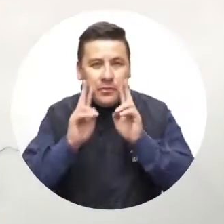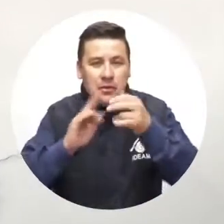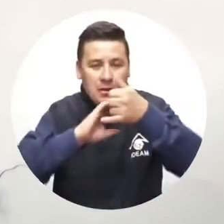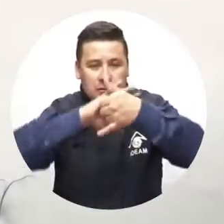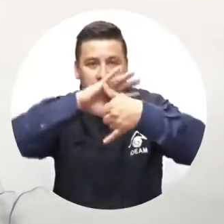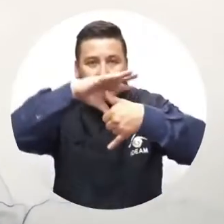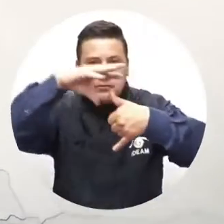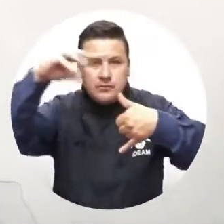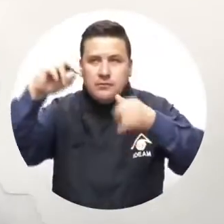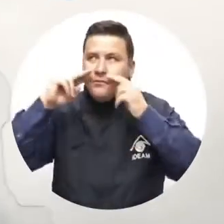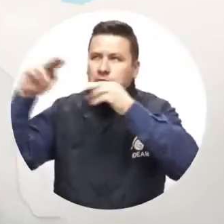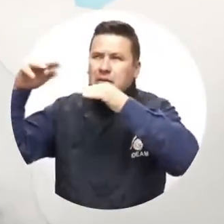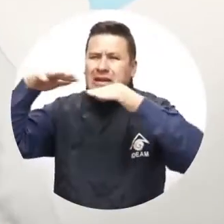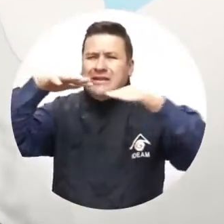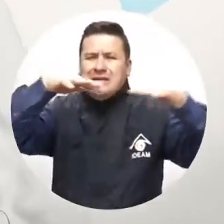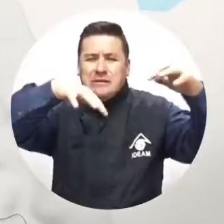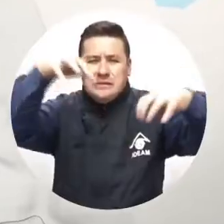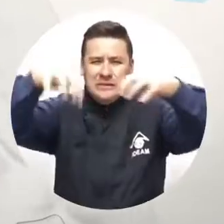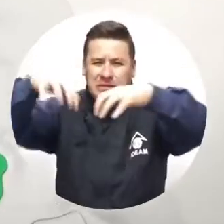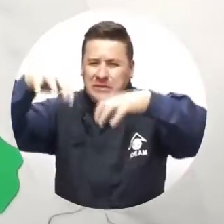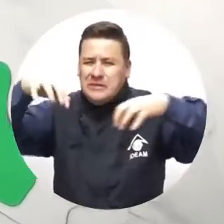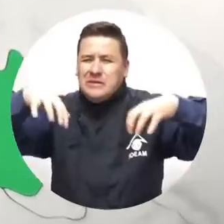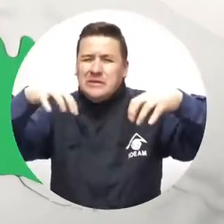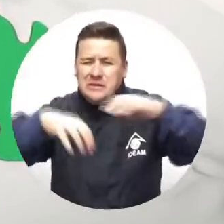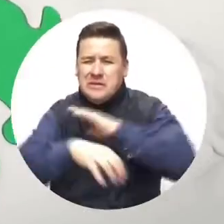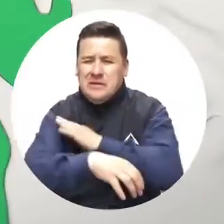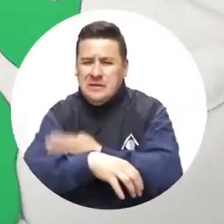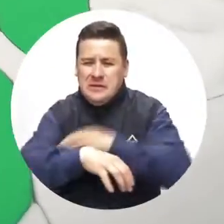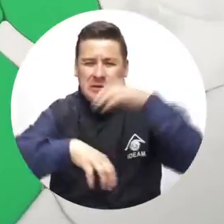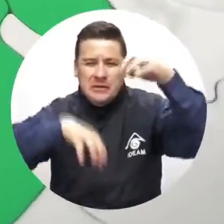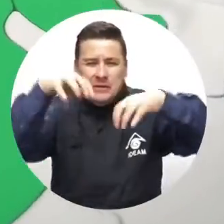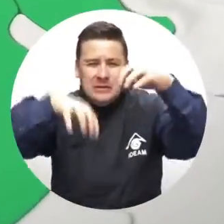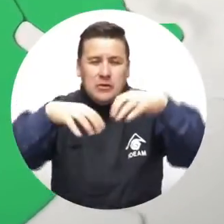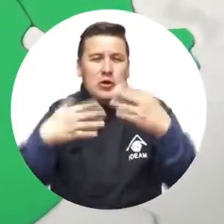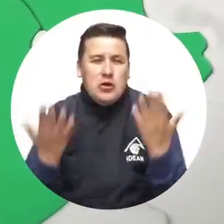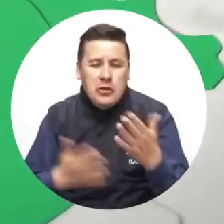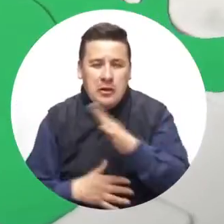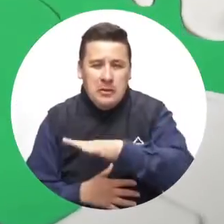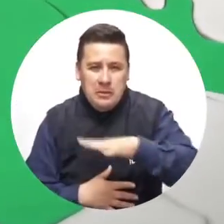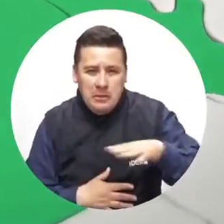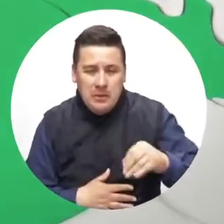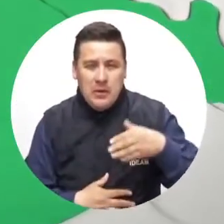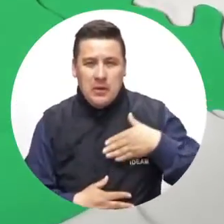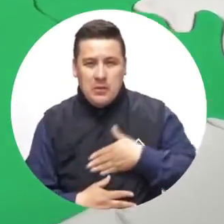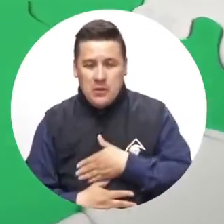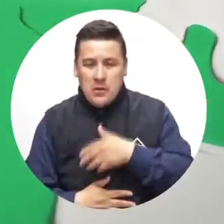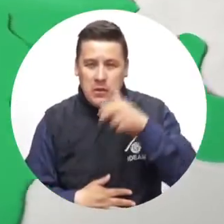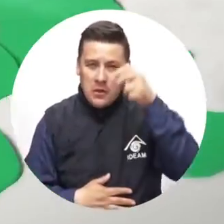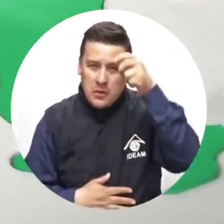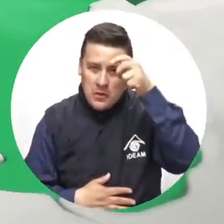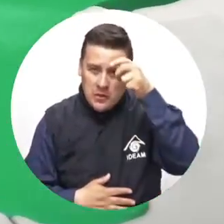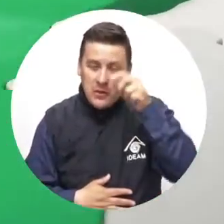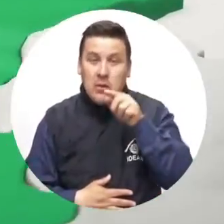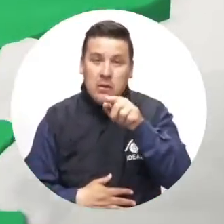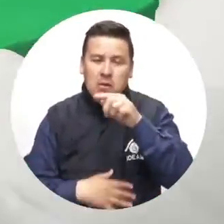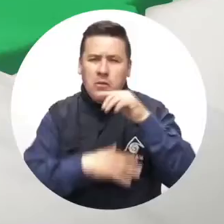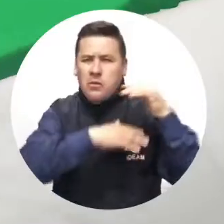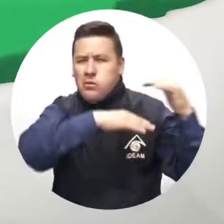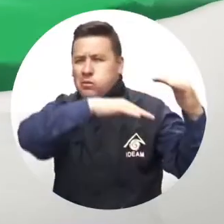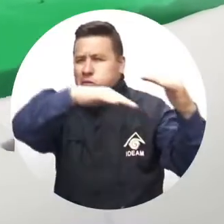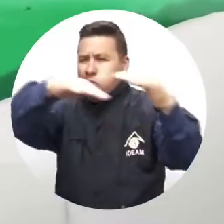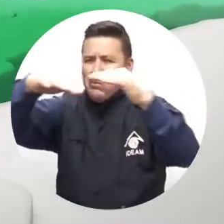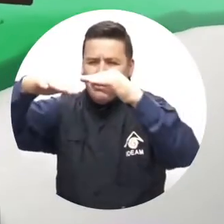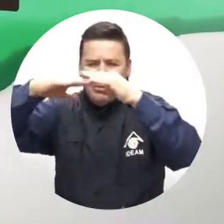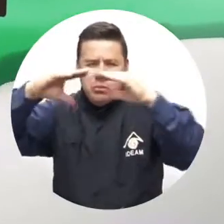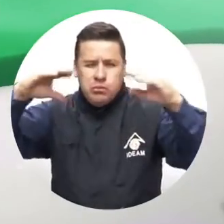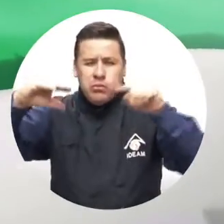En la región Caribe se avecinan sistemas nubosos con abundante agua. Las lluvias visitarán Magdalena, Bolívar y Córdoba. Habrá cielo